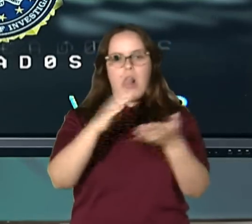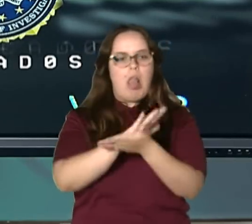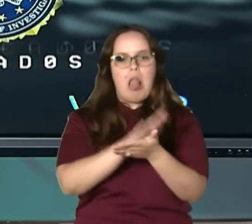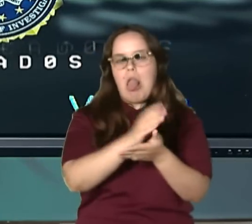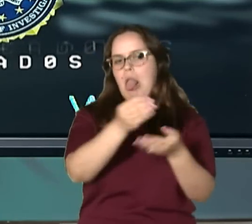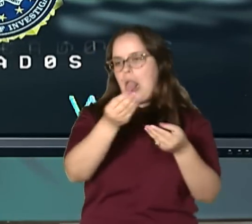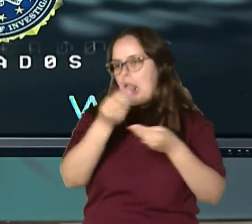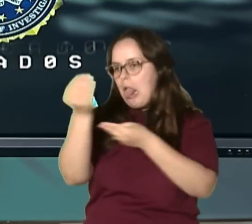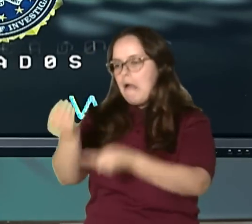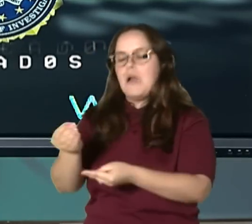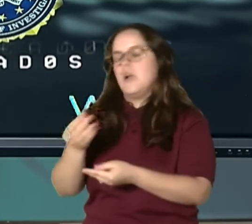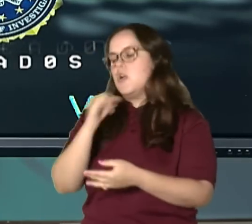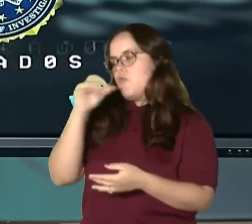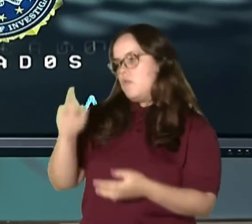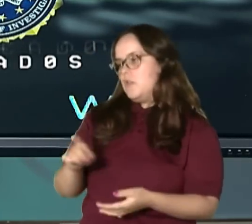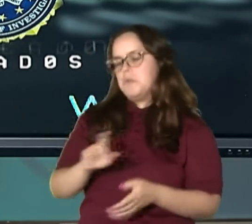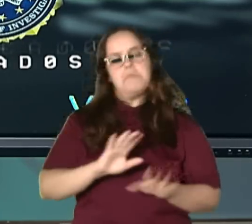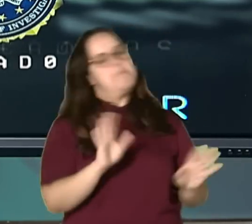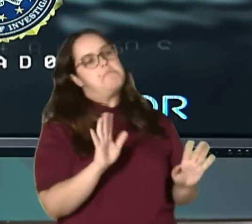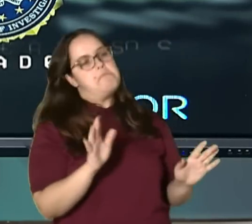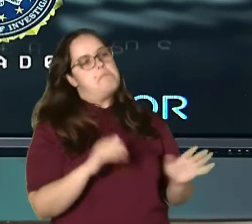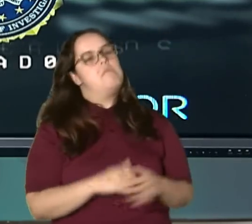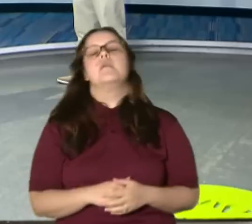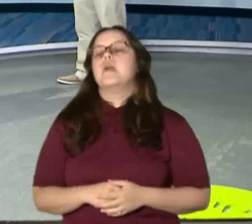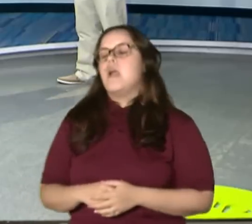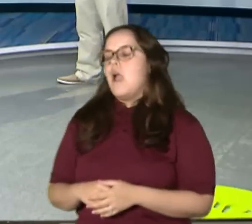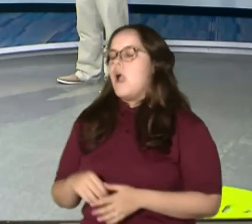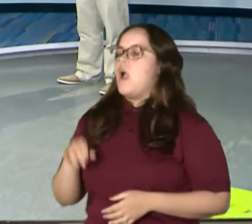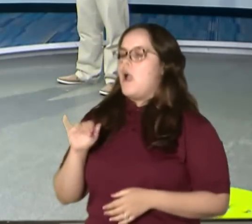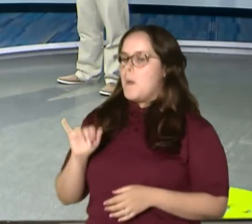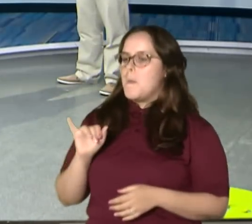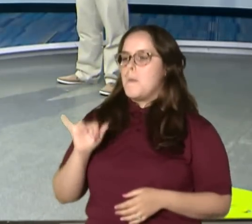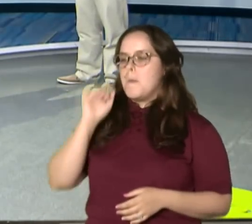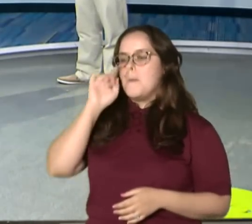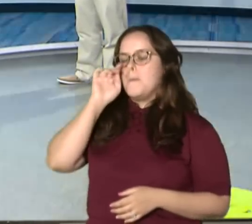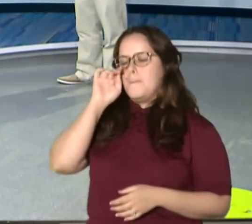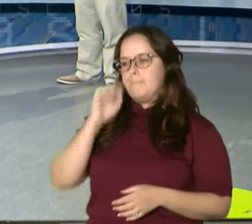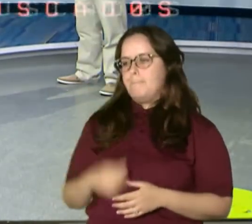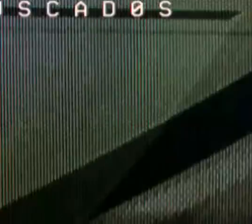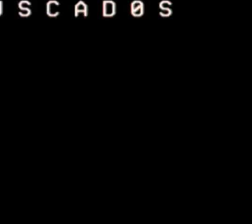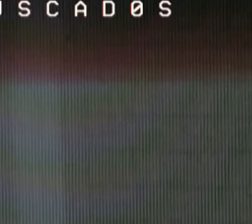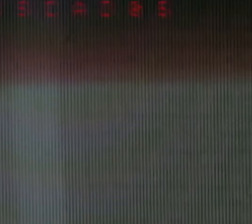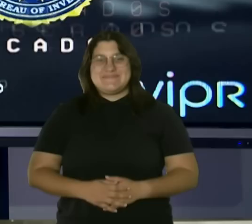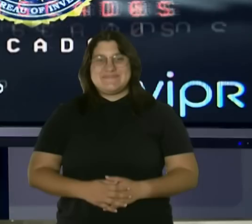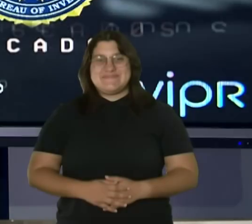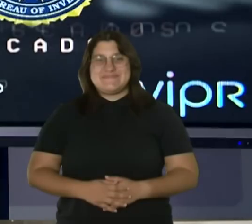claro lo que lo que se va a estar organizando y dividiendo en ese aspecto